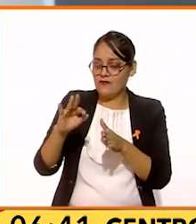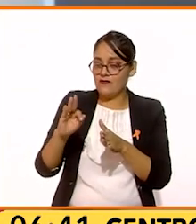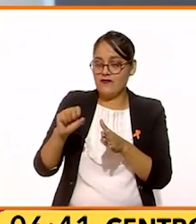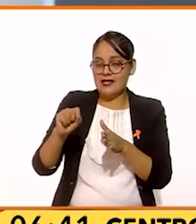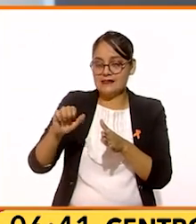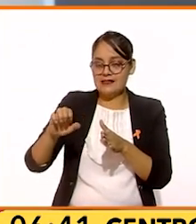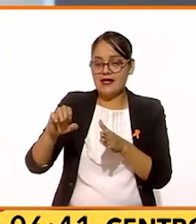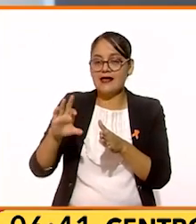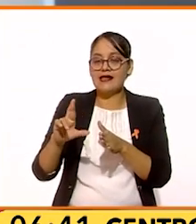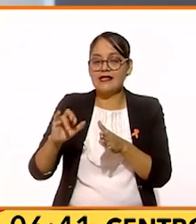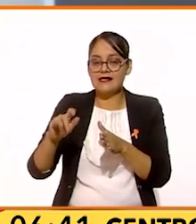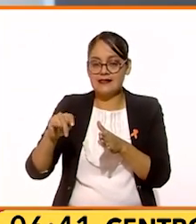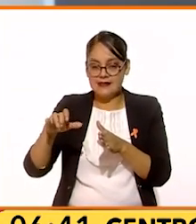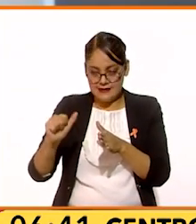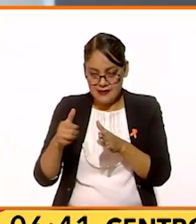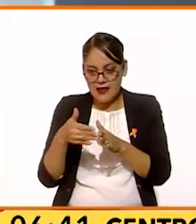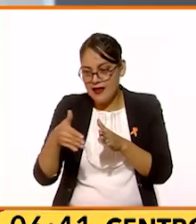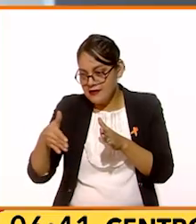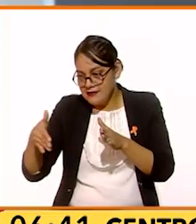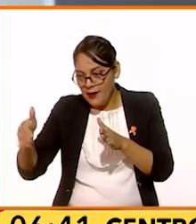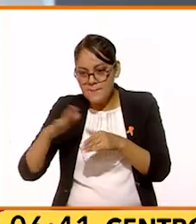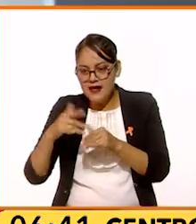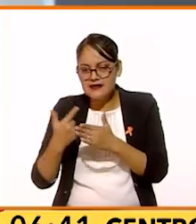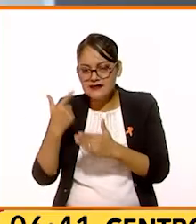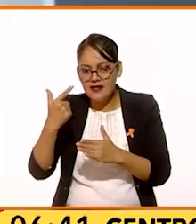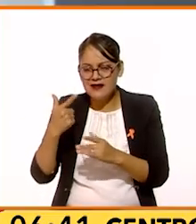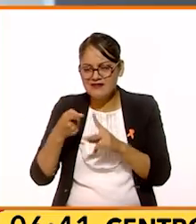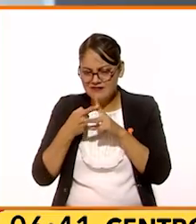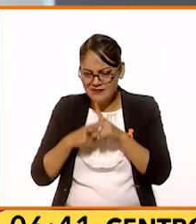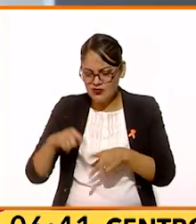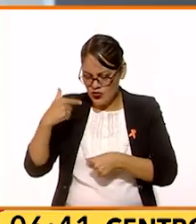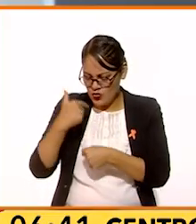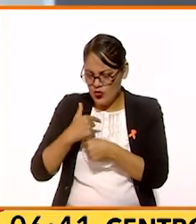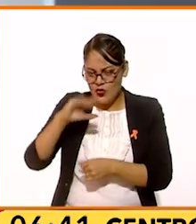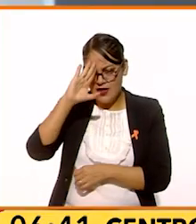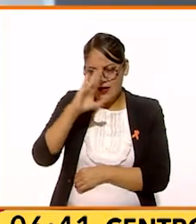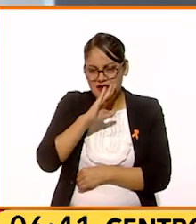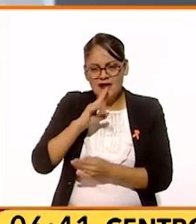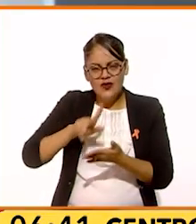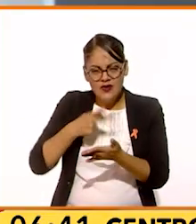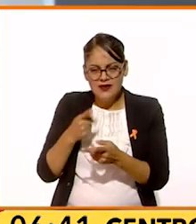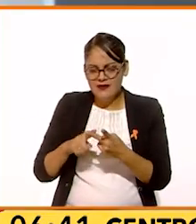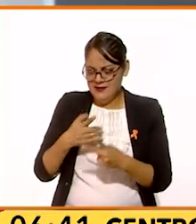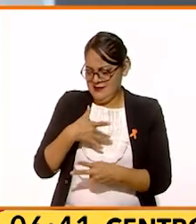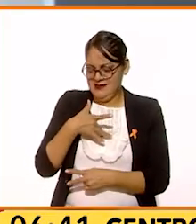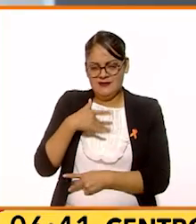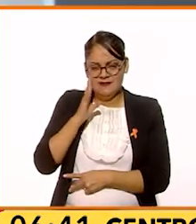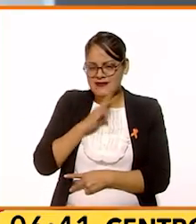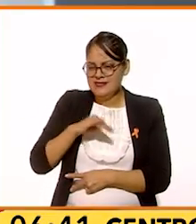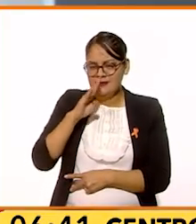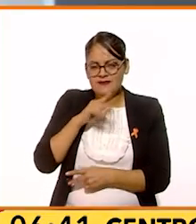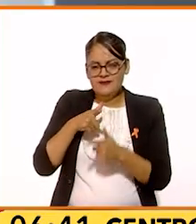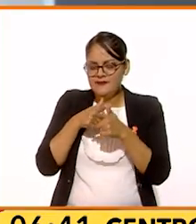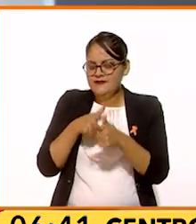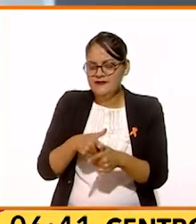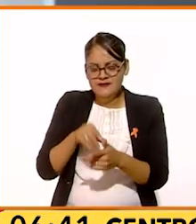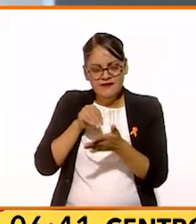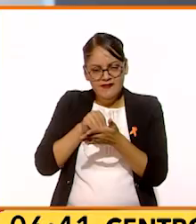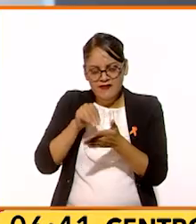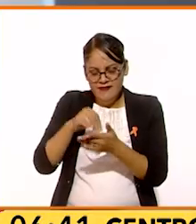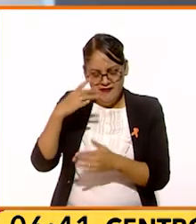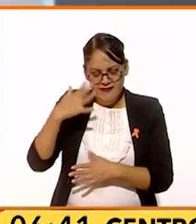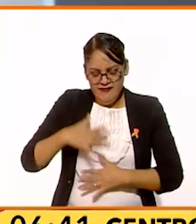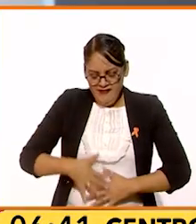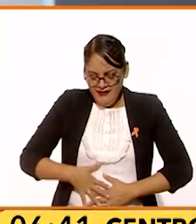donde empezamos a notar que la fiebre nuevamente aparece, en donde los síntomas no mejoran, sino por el contrario empieza a haber